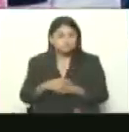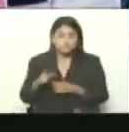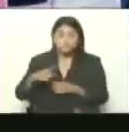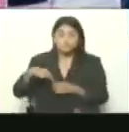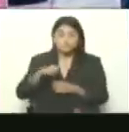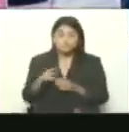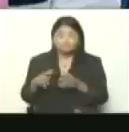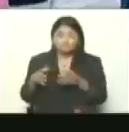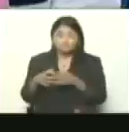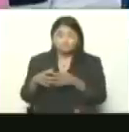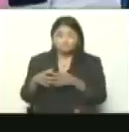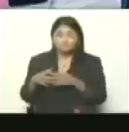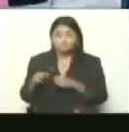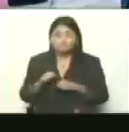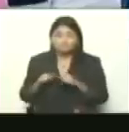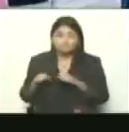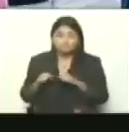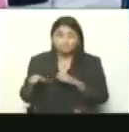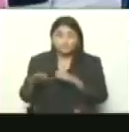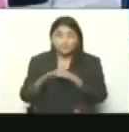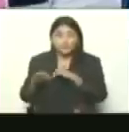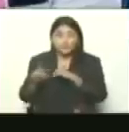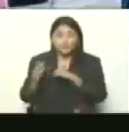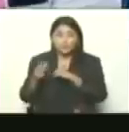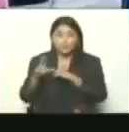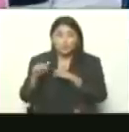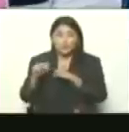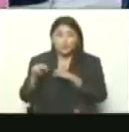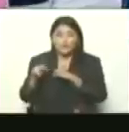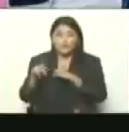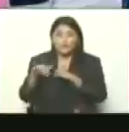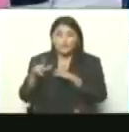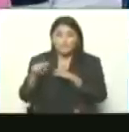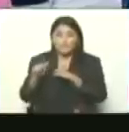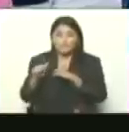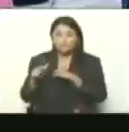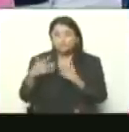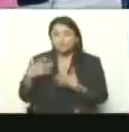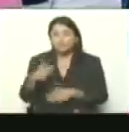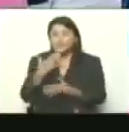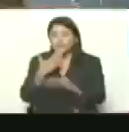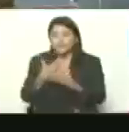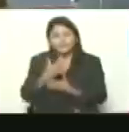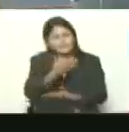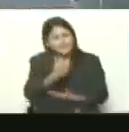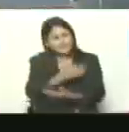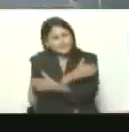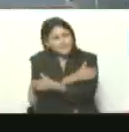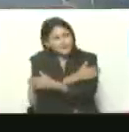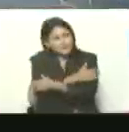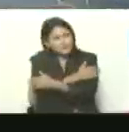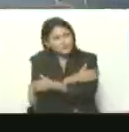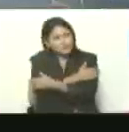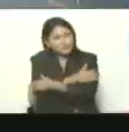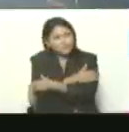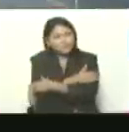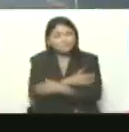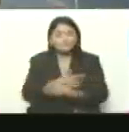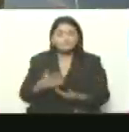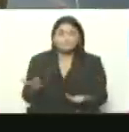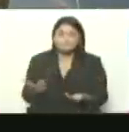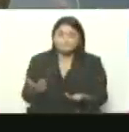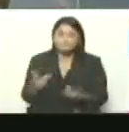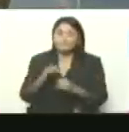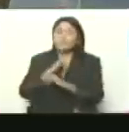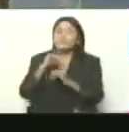Las Américas y del municipio San José de Guanipa, que está eternamente agradecido. No, ven acá para darte un abrazo, ¿vale? Recibiendo la mayor suma